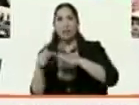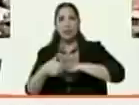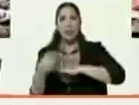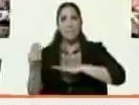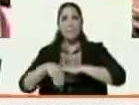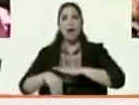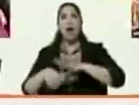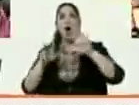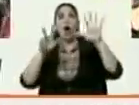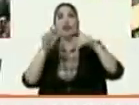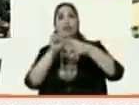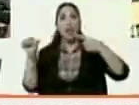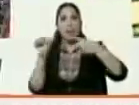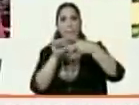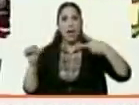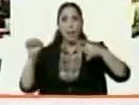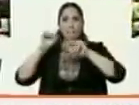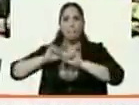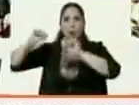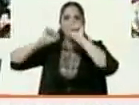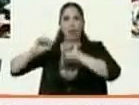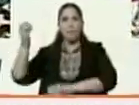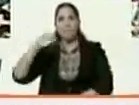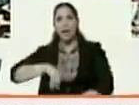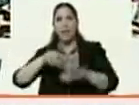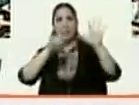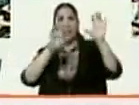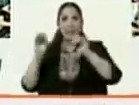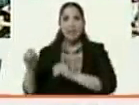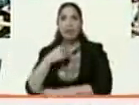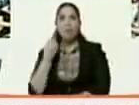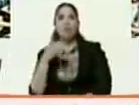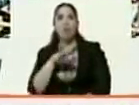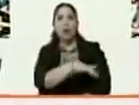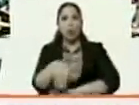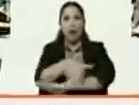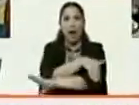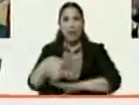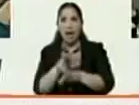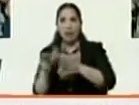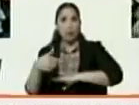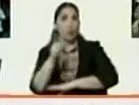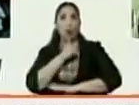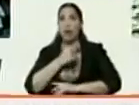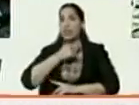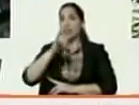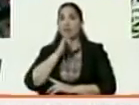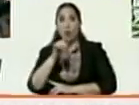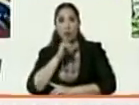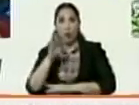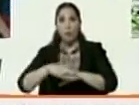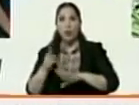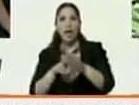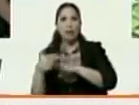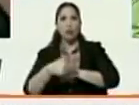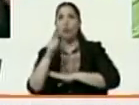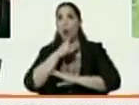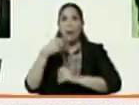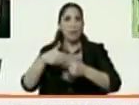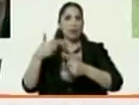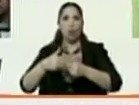de 8 semanas protestando, más de 60 muertos en las calles, pero no es noticia porque es Haití, no tiene petróleo